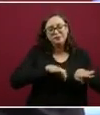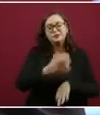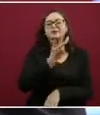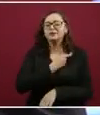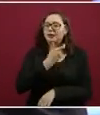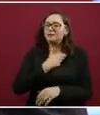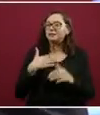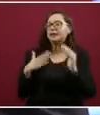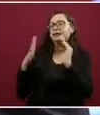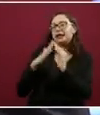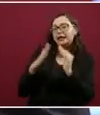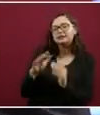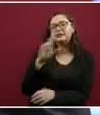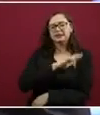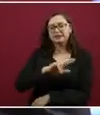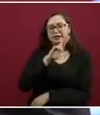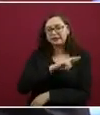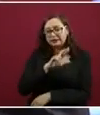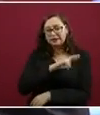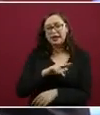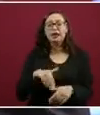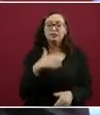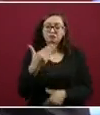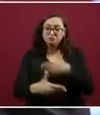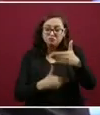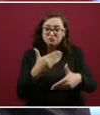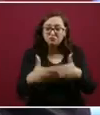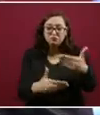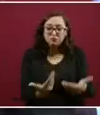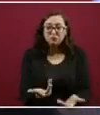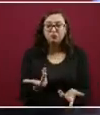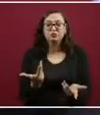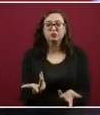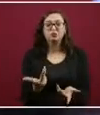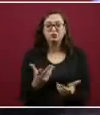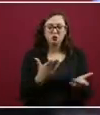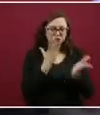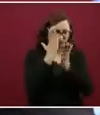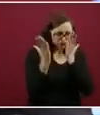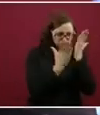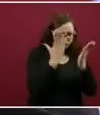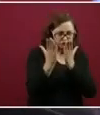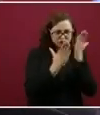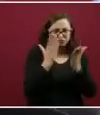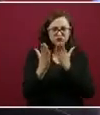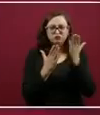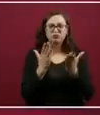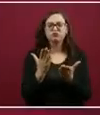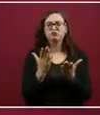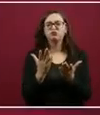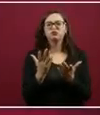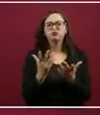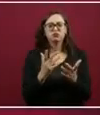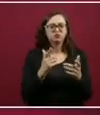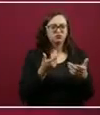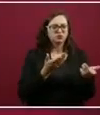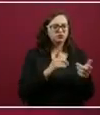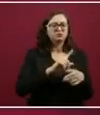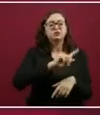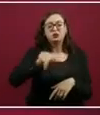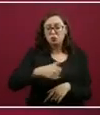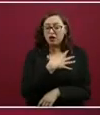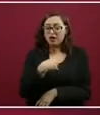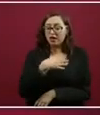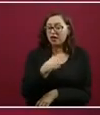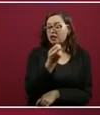IMSS que le pudo dar universidad, un título universitario a todos sus hijos, que